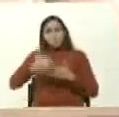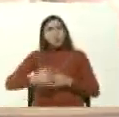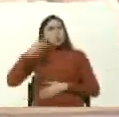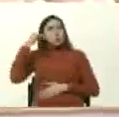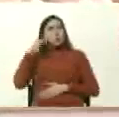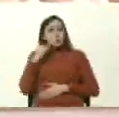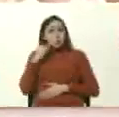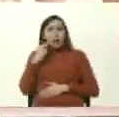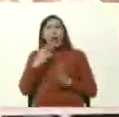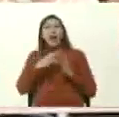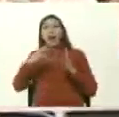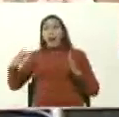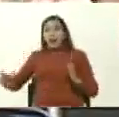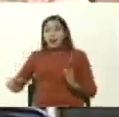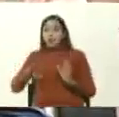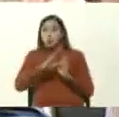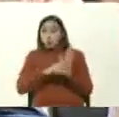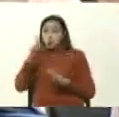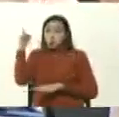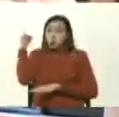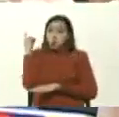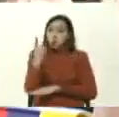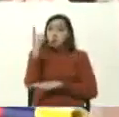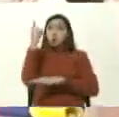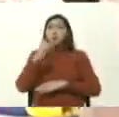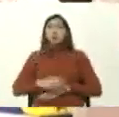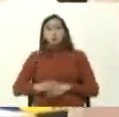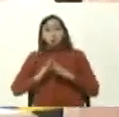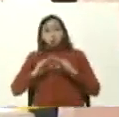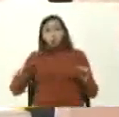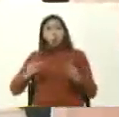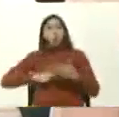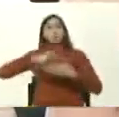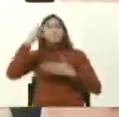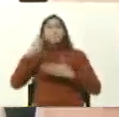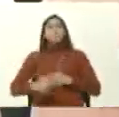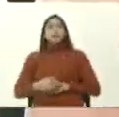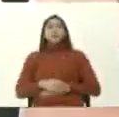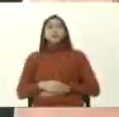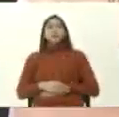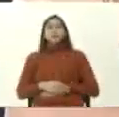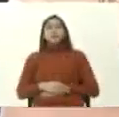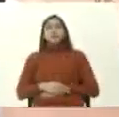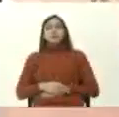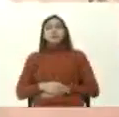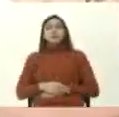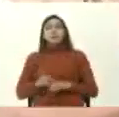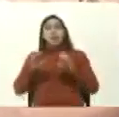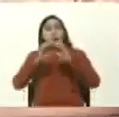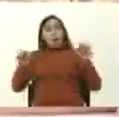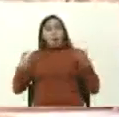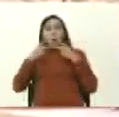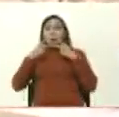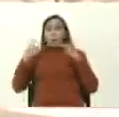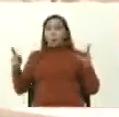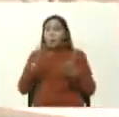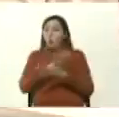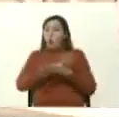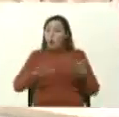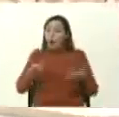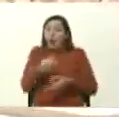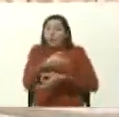lo que es un derecho constitucional, de lo que está planteado en el plan de la patria, que es justamente la educación pública, gratuita y de calidad,